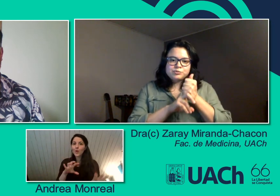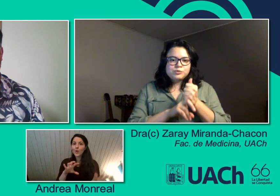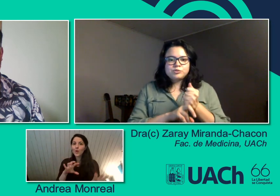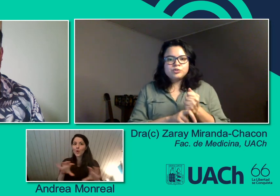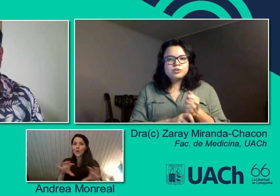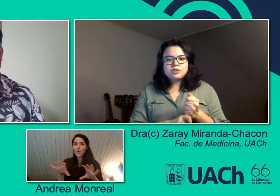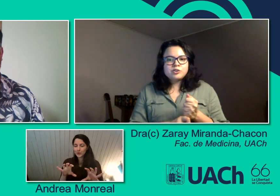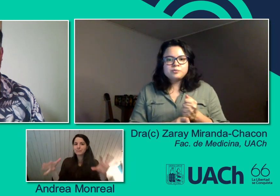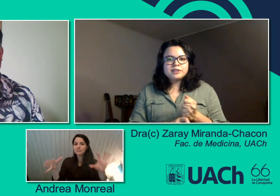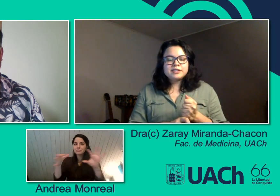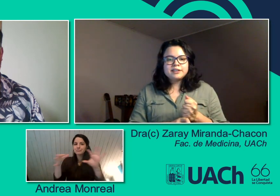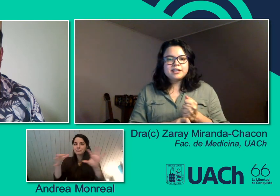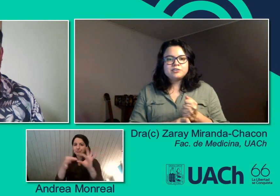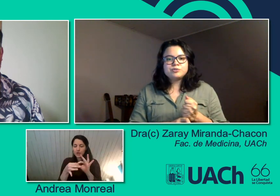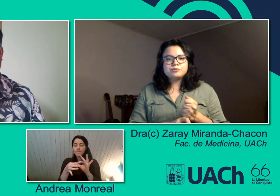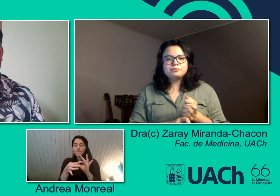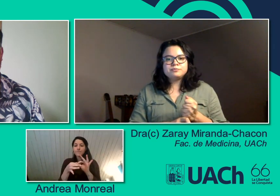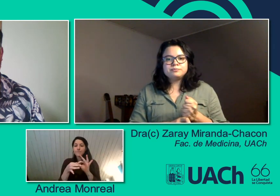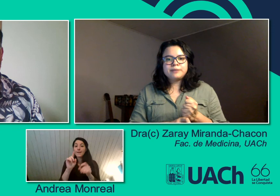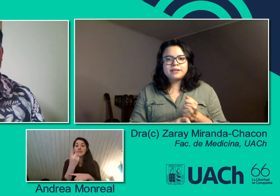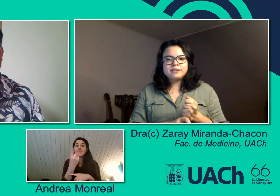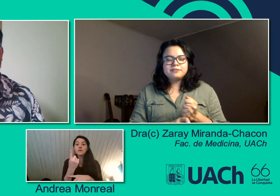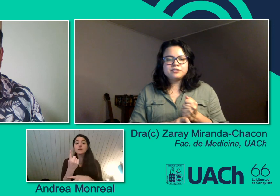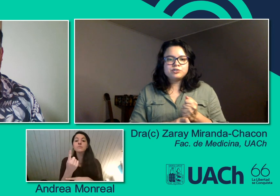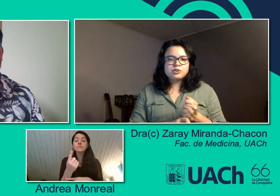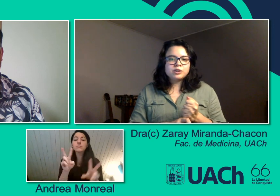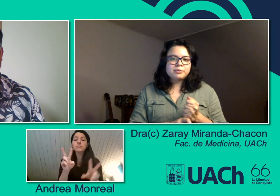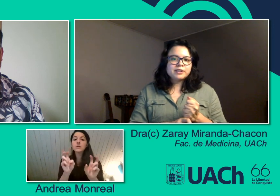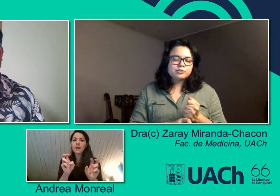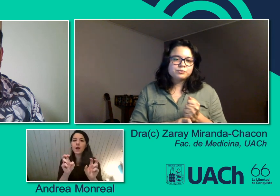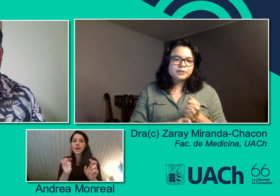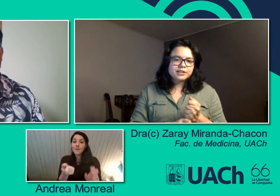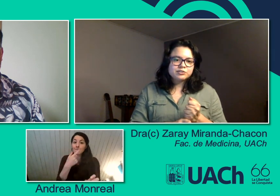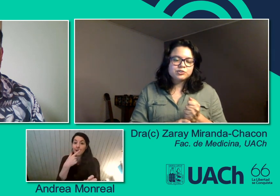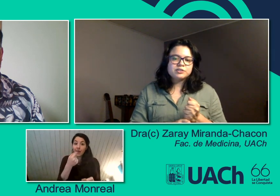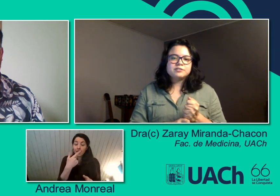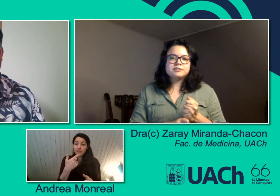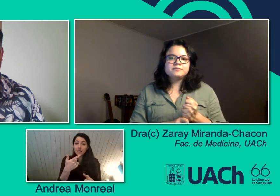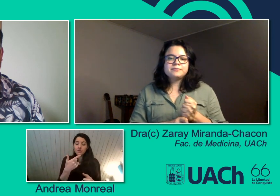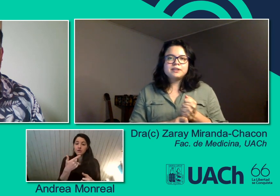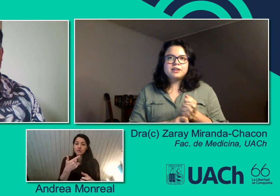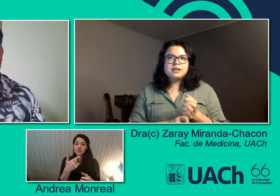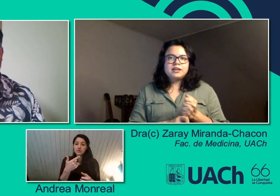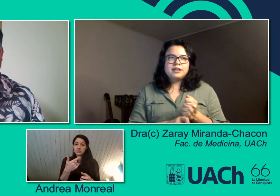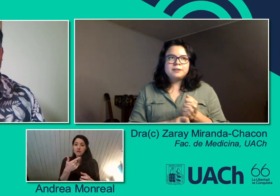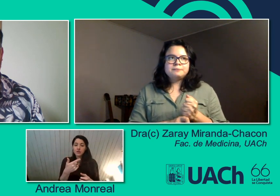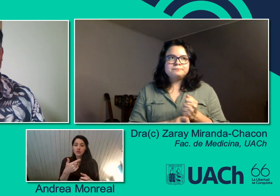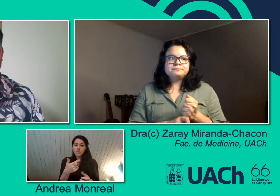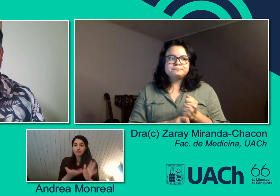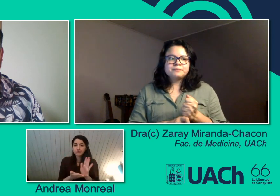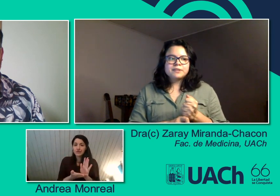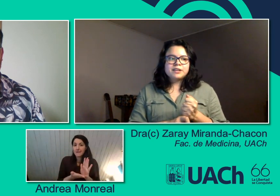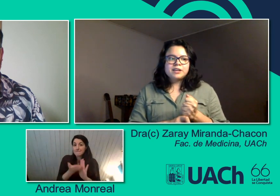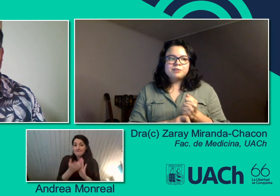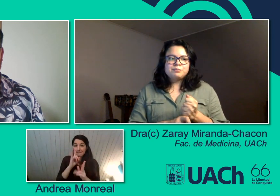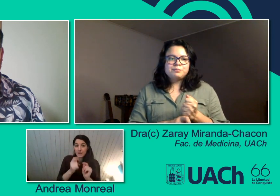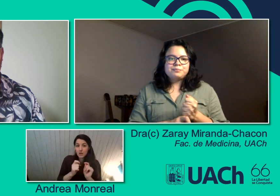sí mismo no aumenta el riesgo para la infección y para las complicaciones.